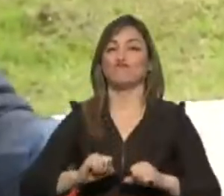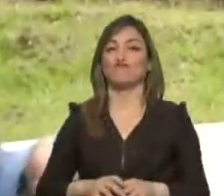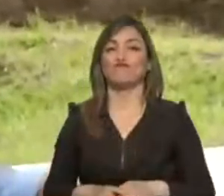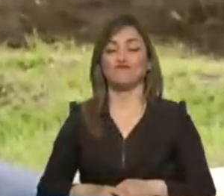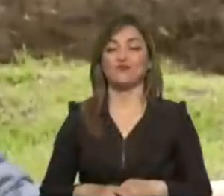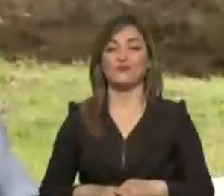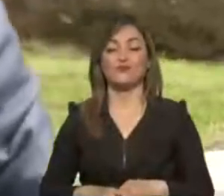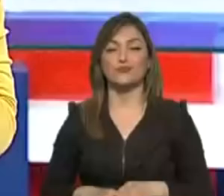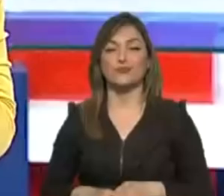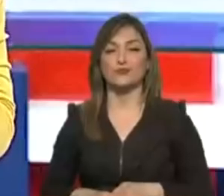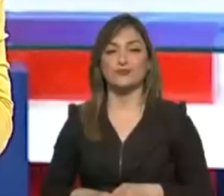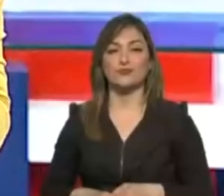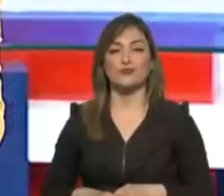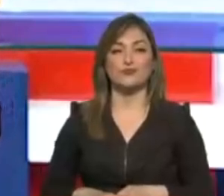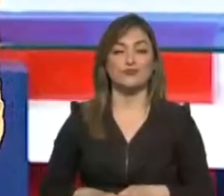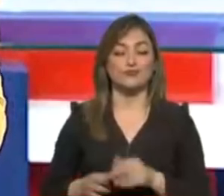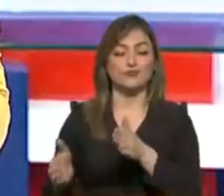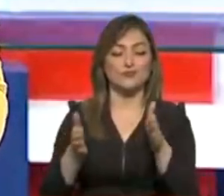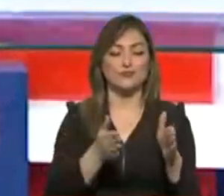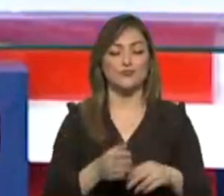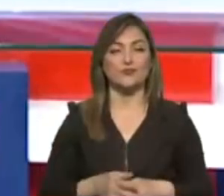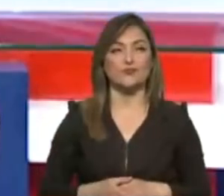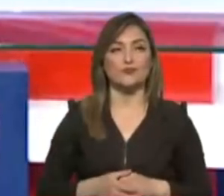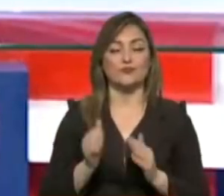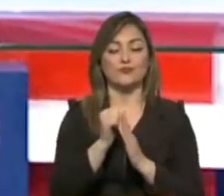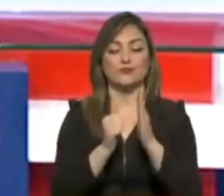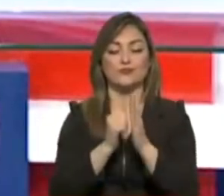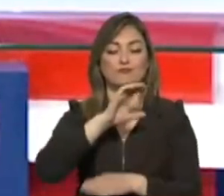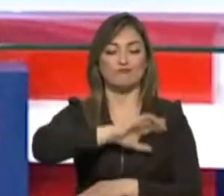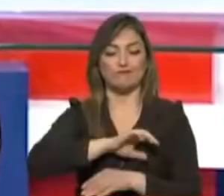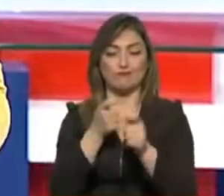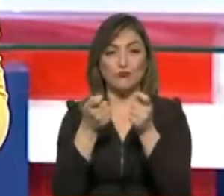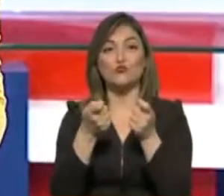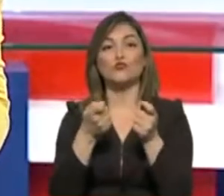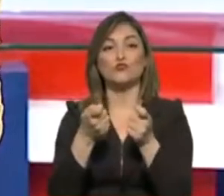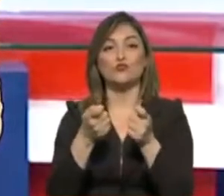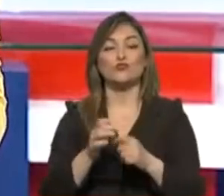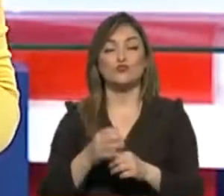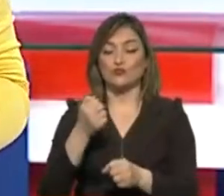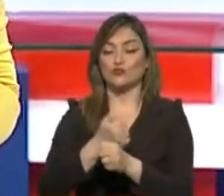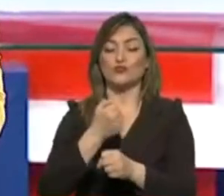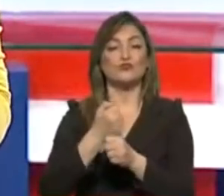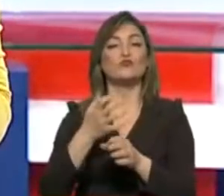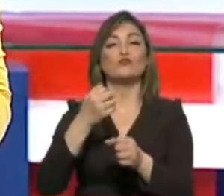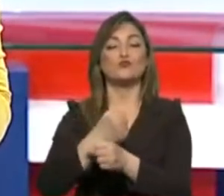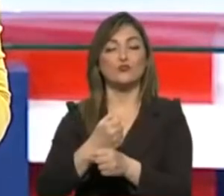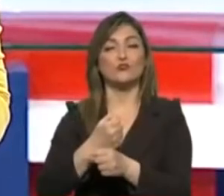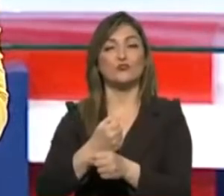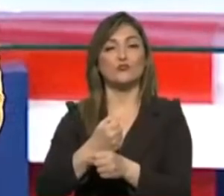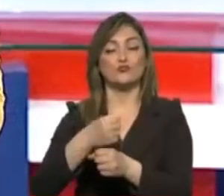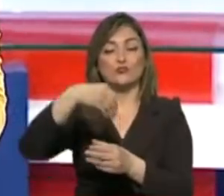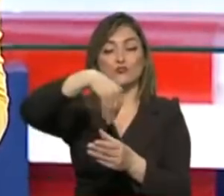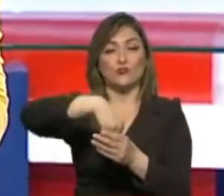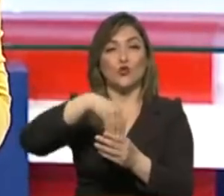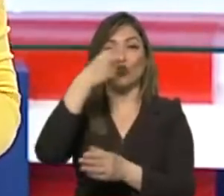Quiñones, 24 horas. En otros temas, la Agencia Metropolitana de Control suspendió trabajos que se estaban ejecutando en el